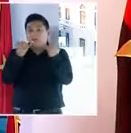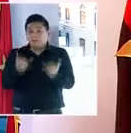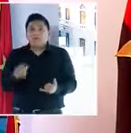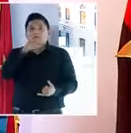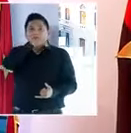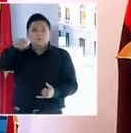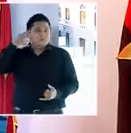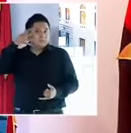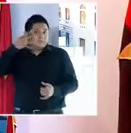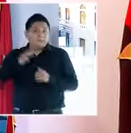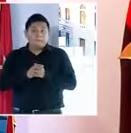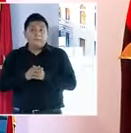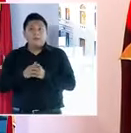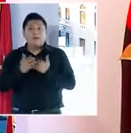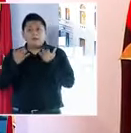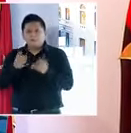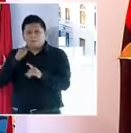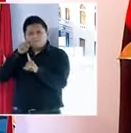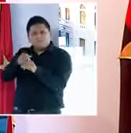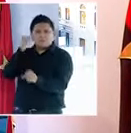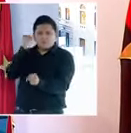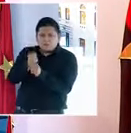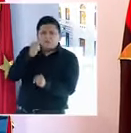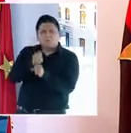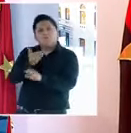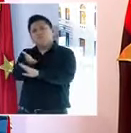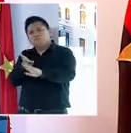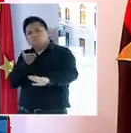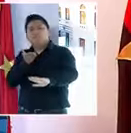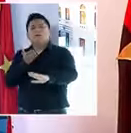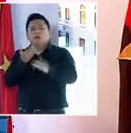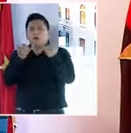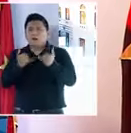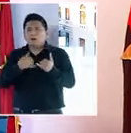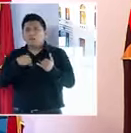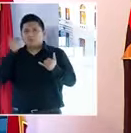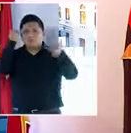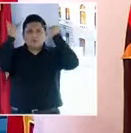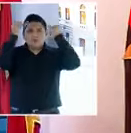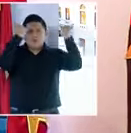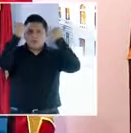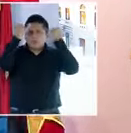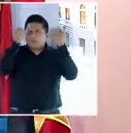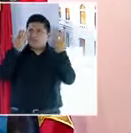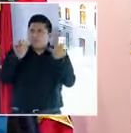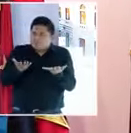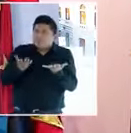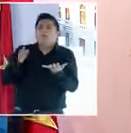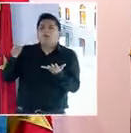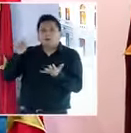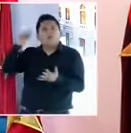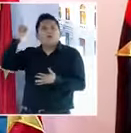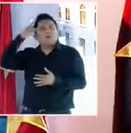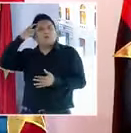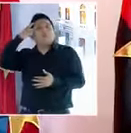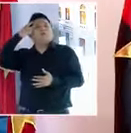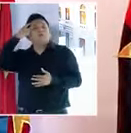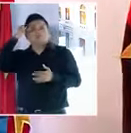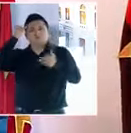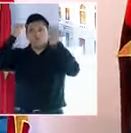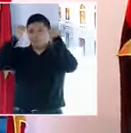de Santander. Esta tarea ha demandado un nivel de exigencia y la implementación de una nueva forma de gobernar que ha ido de la